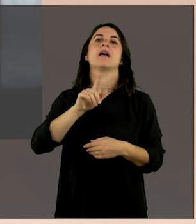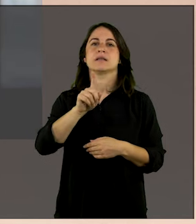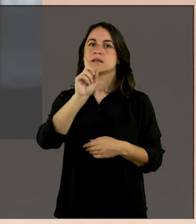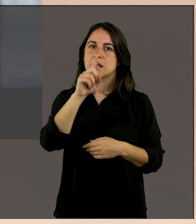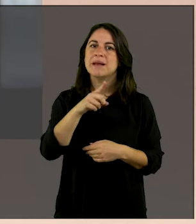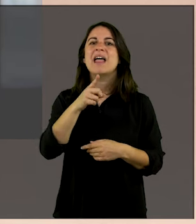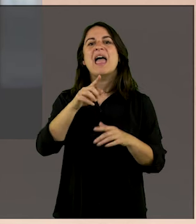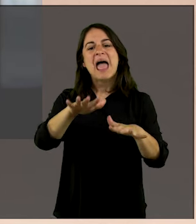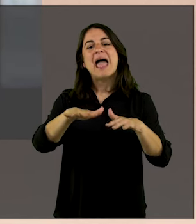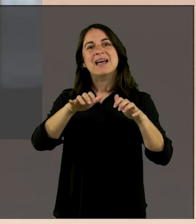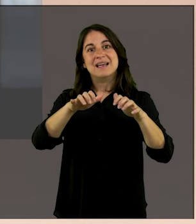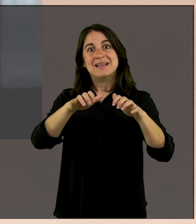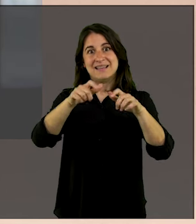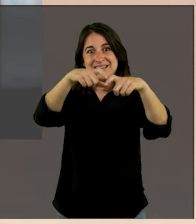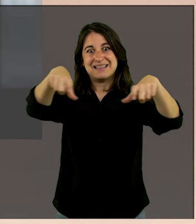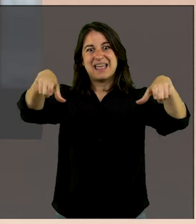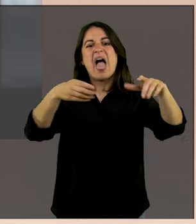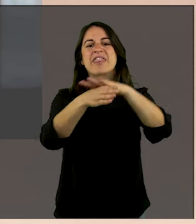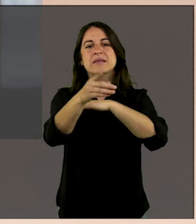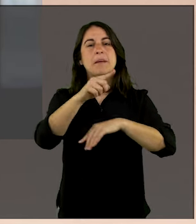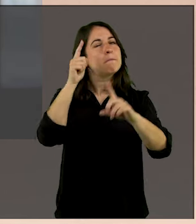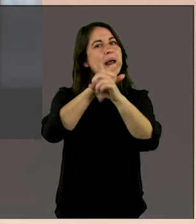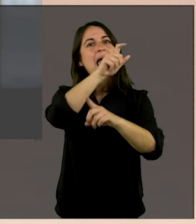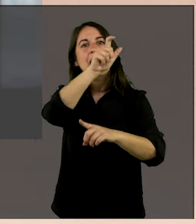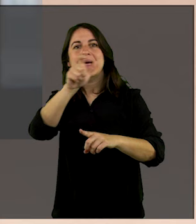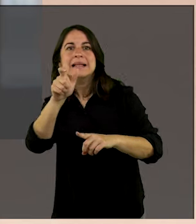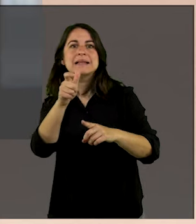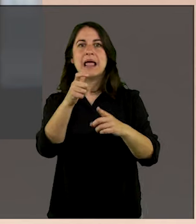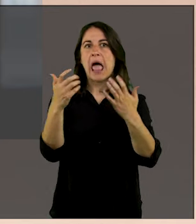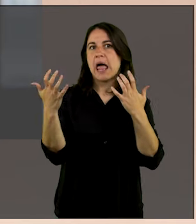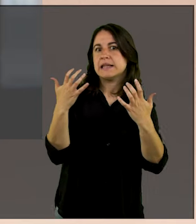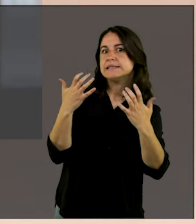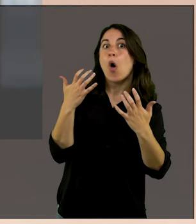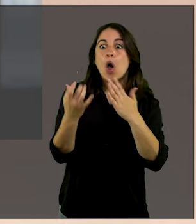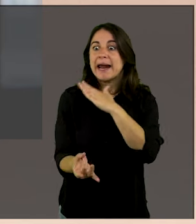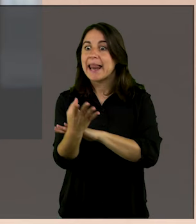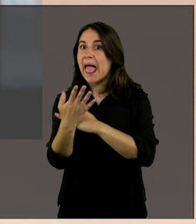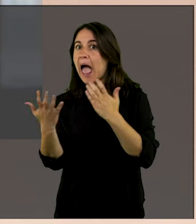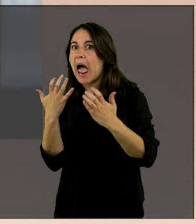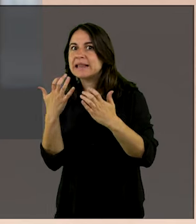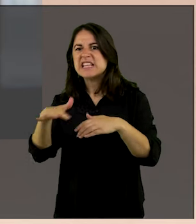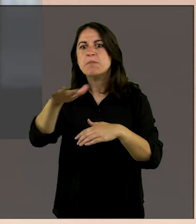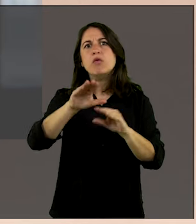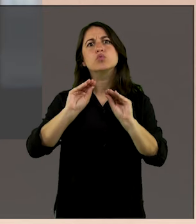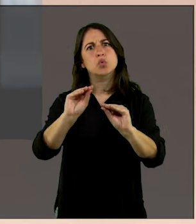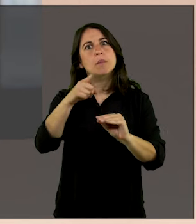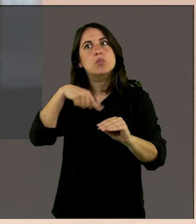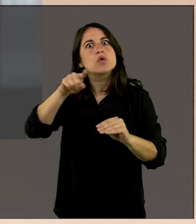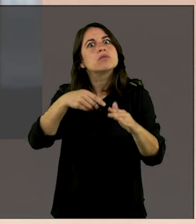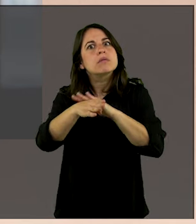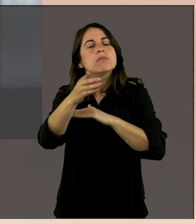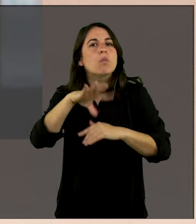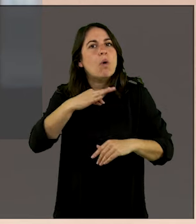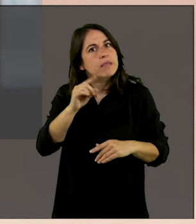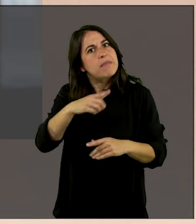haciendo, es hacer también los escenarios accesibles para que artistas y creadores con discapacidad puedan tener su espacio.